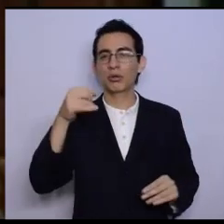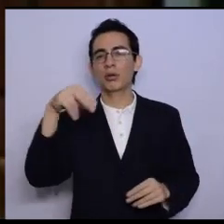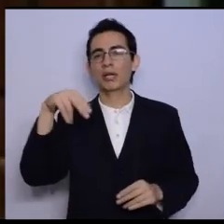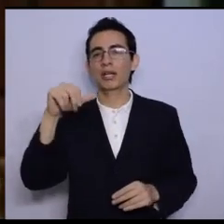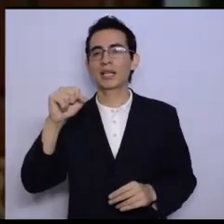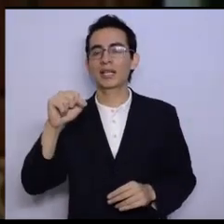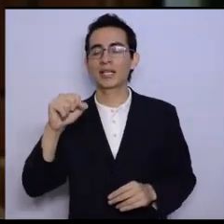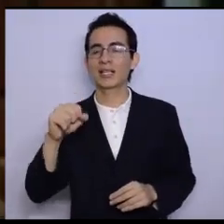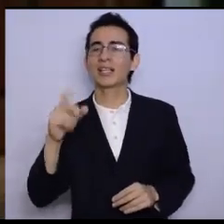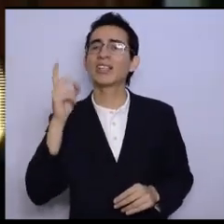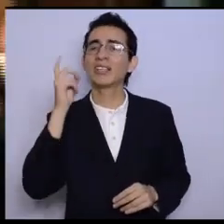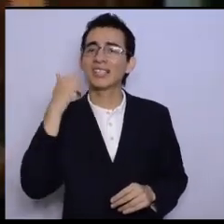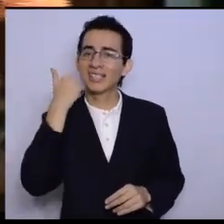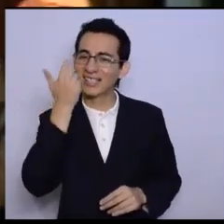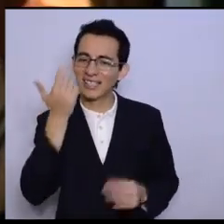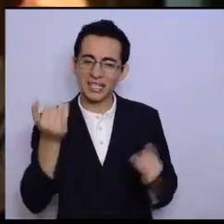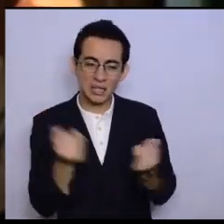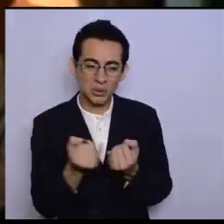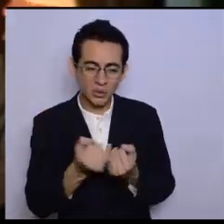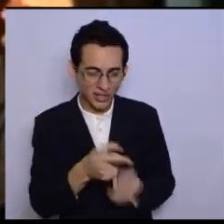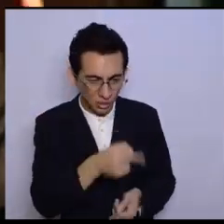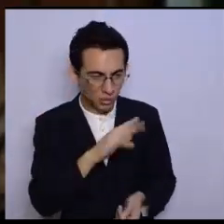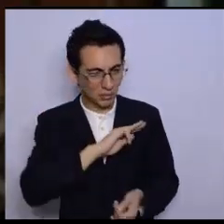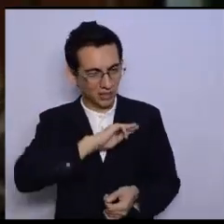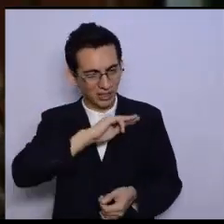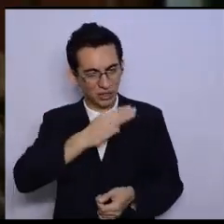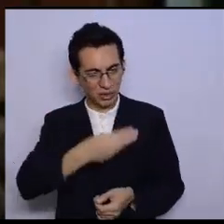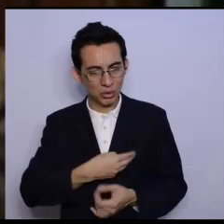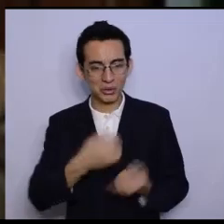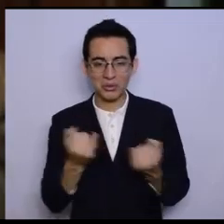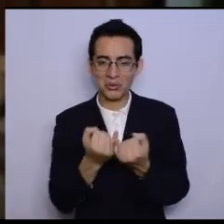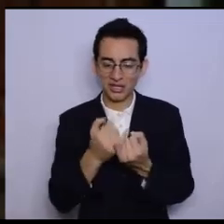Quería que fuera misericordioso como él.